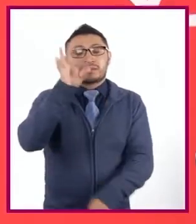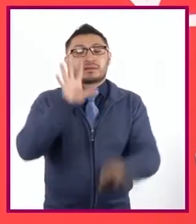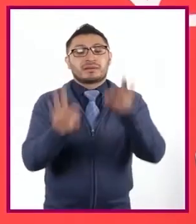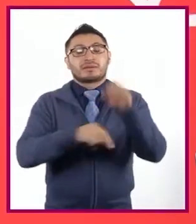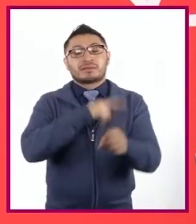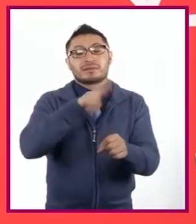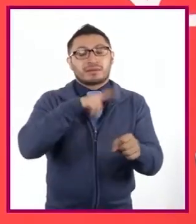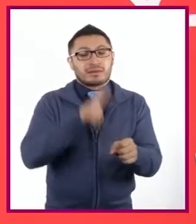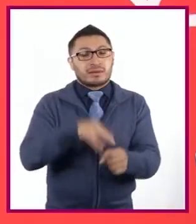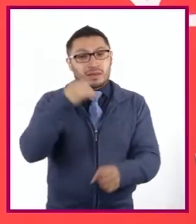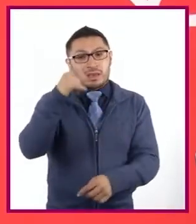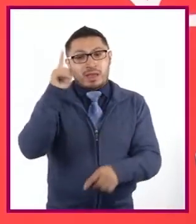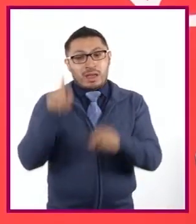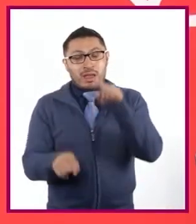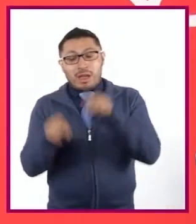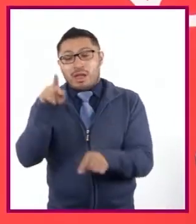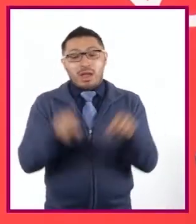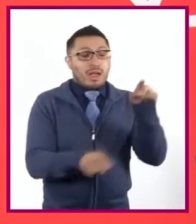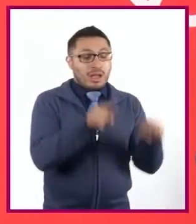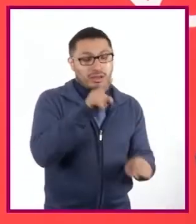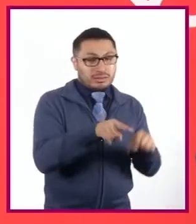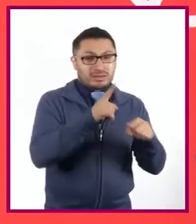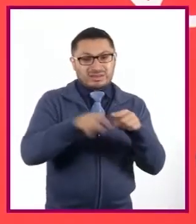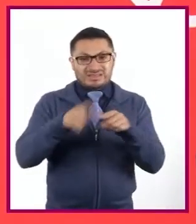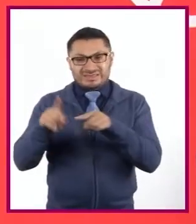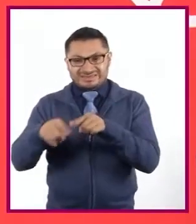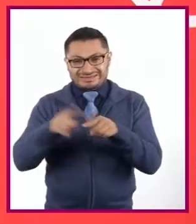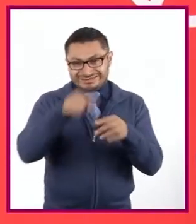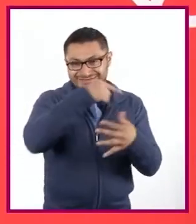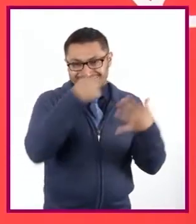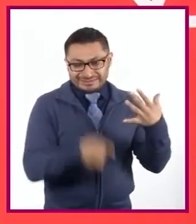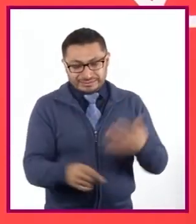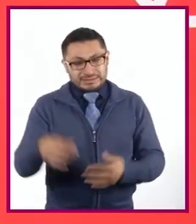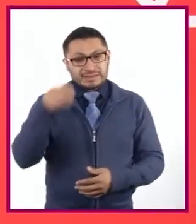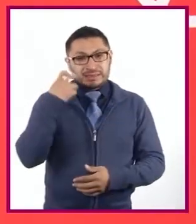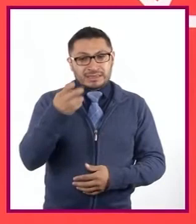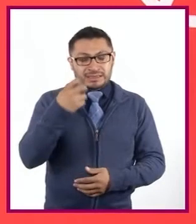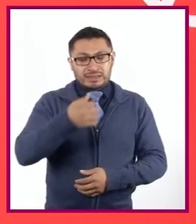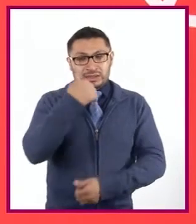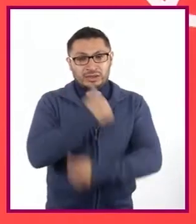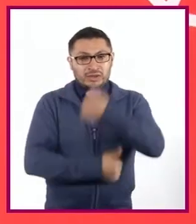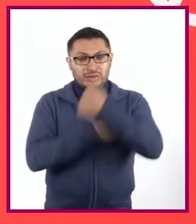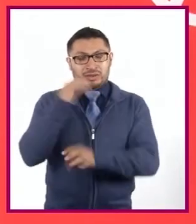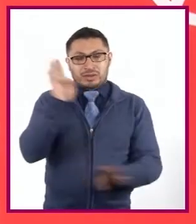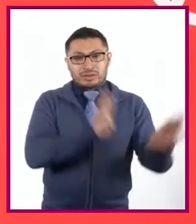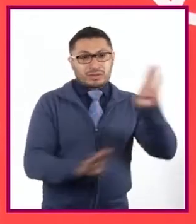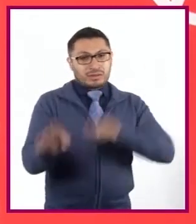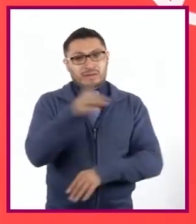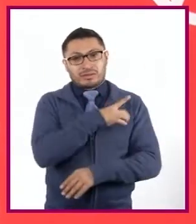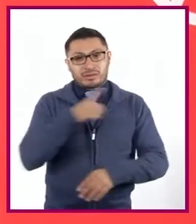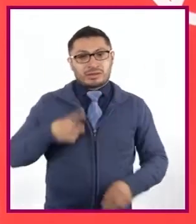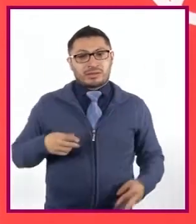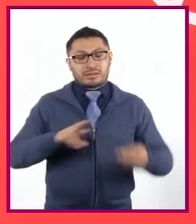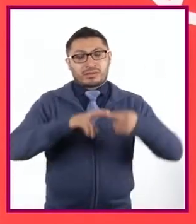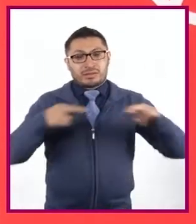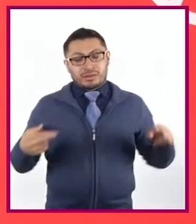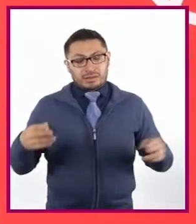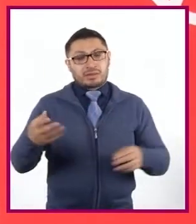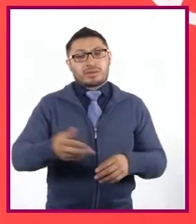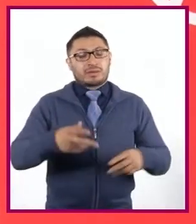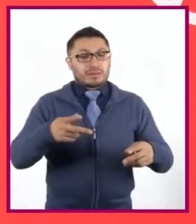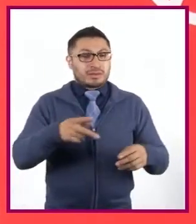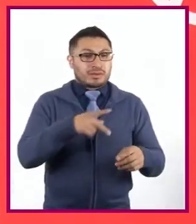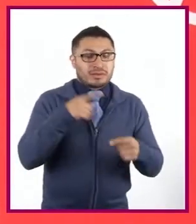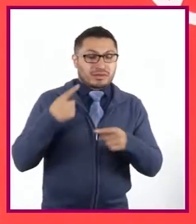variabilidad. De esta manera, para que se dé la competencia biológica, debe existir una relación entre individuos adaptados entre